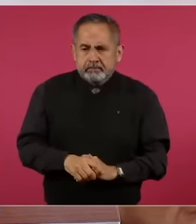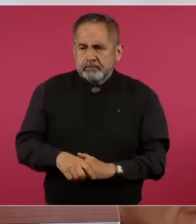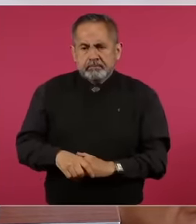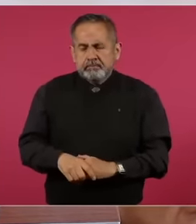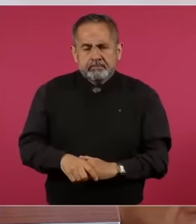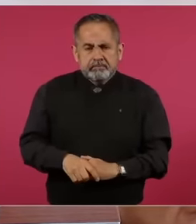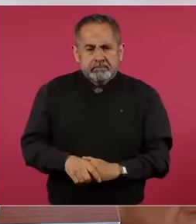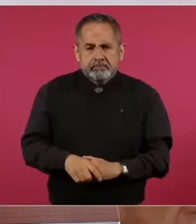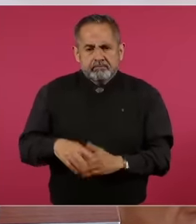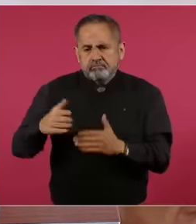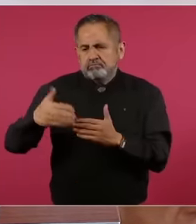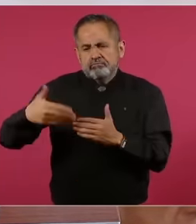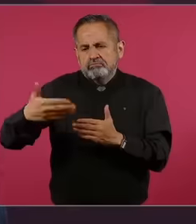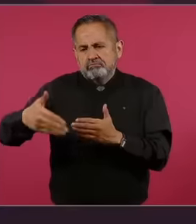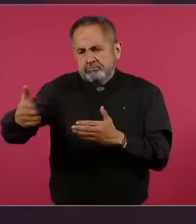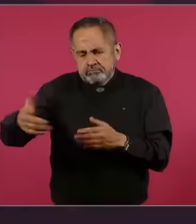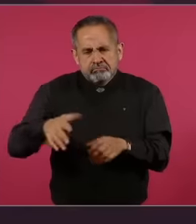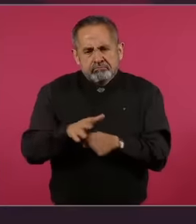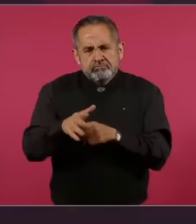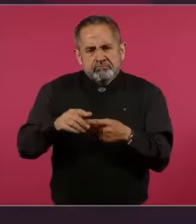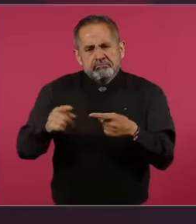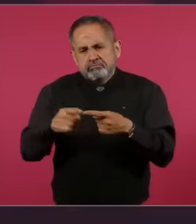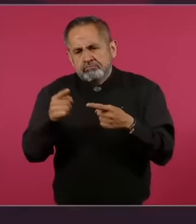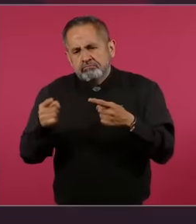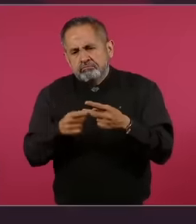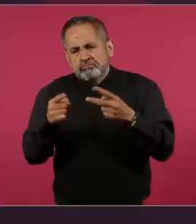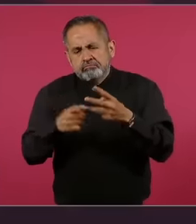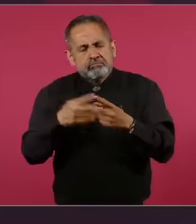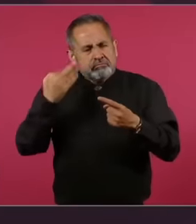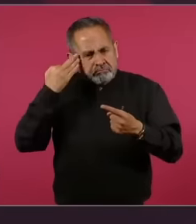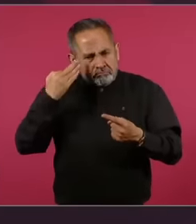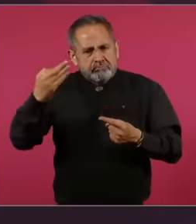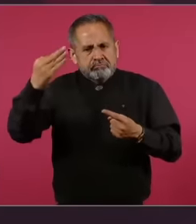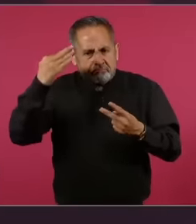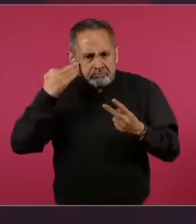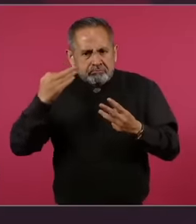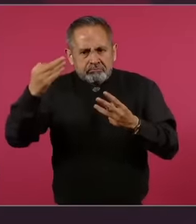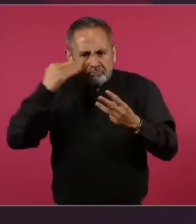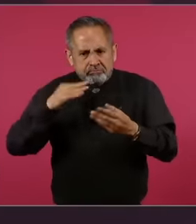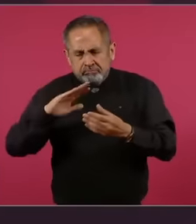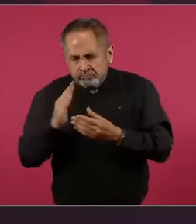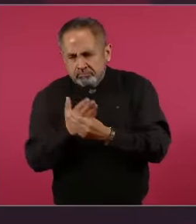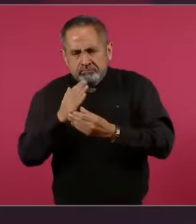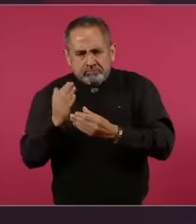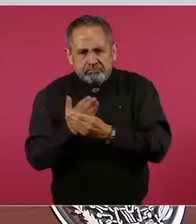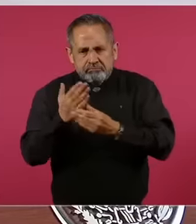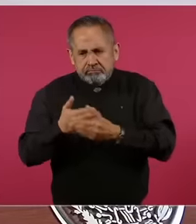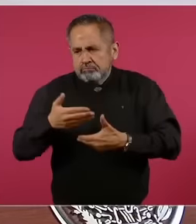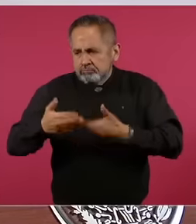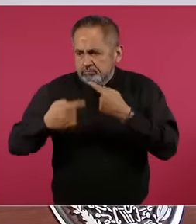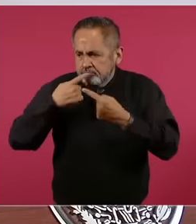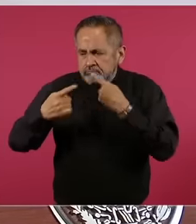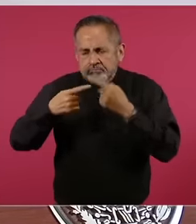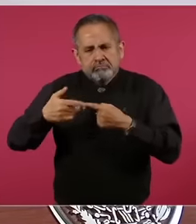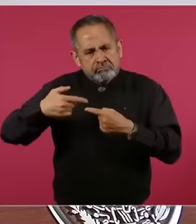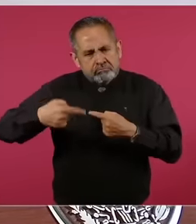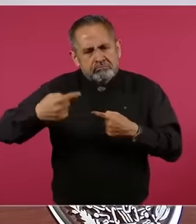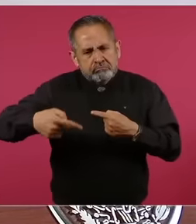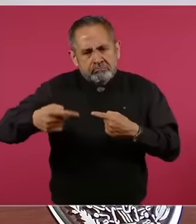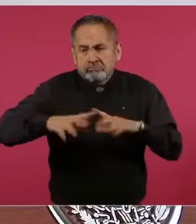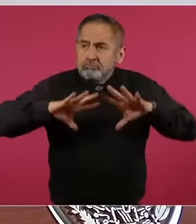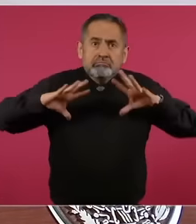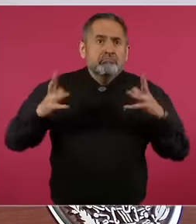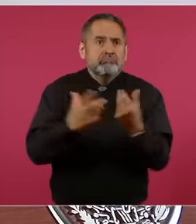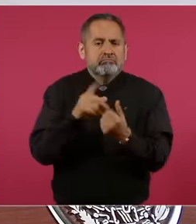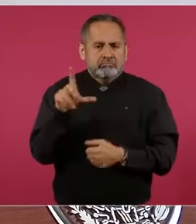vayan saliendo todas estas iniciativas o se vayan discutiendo. Son